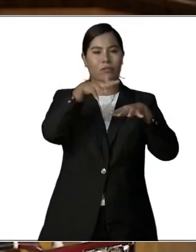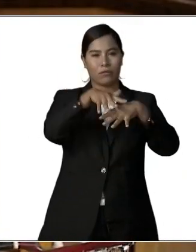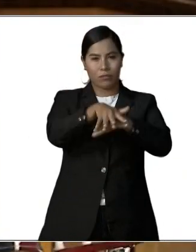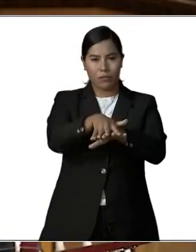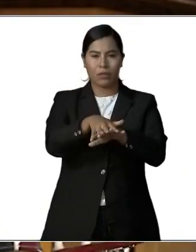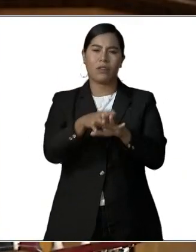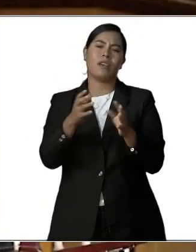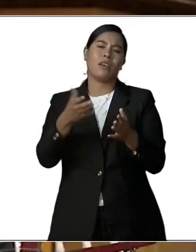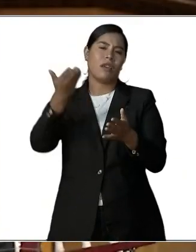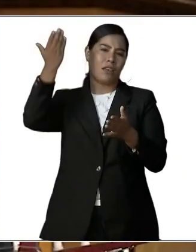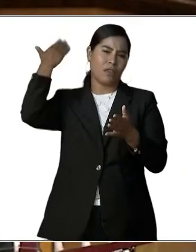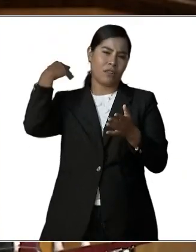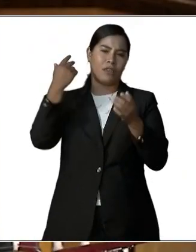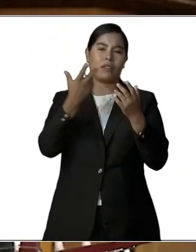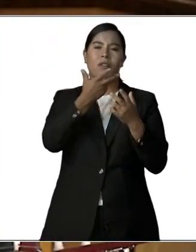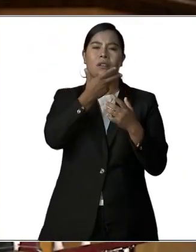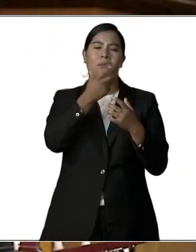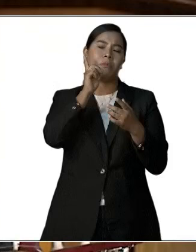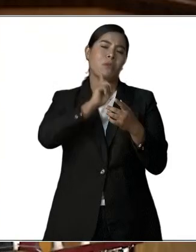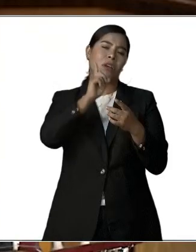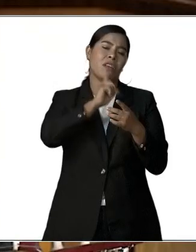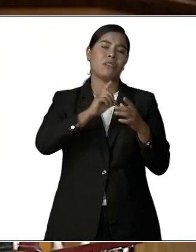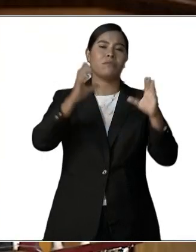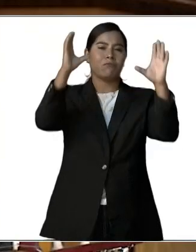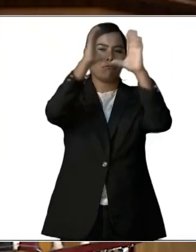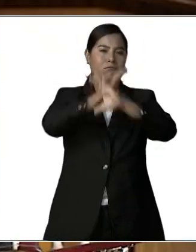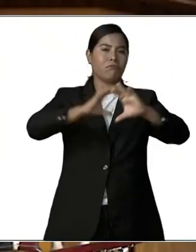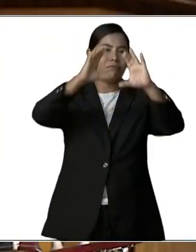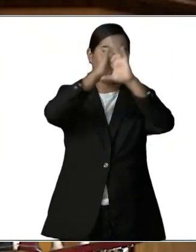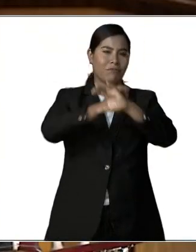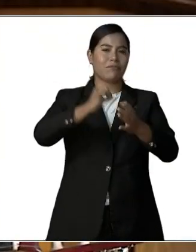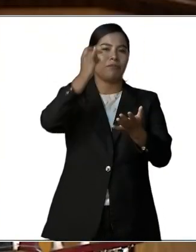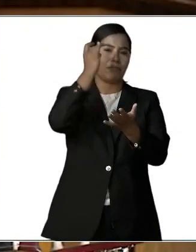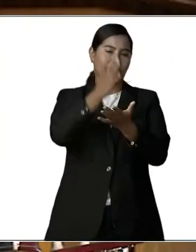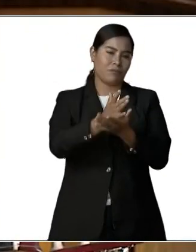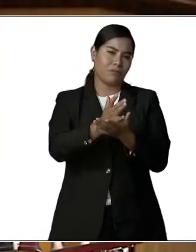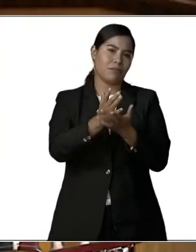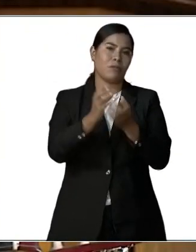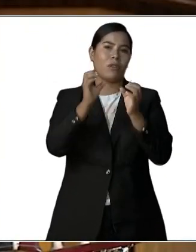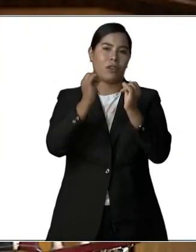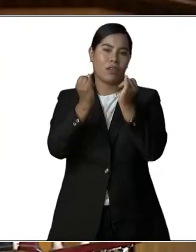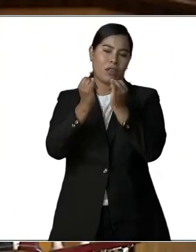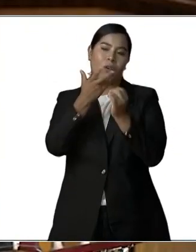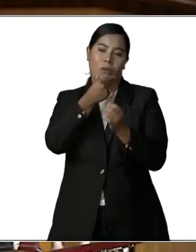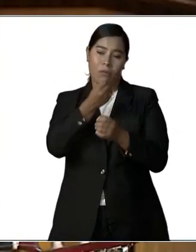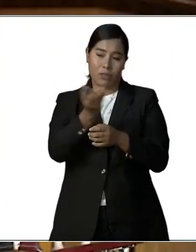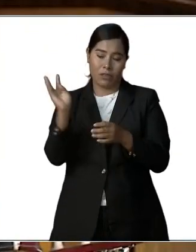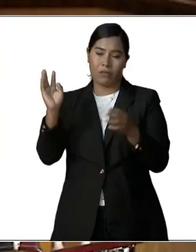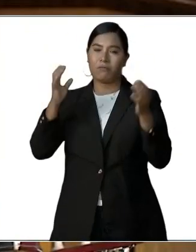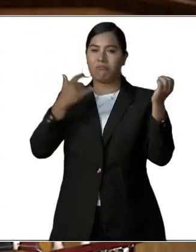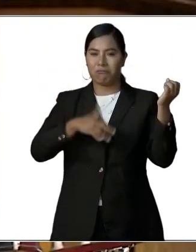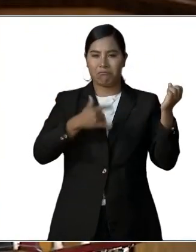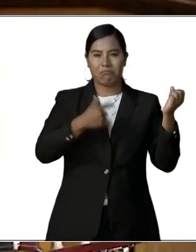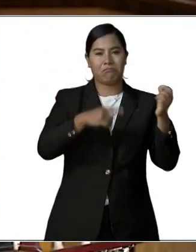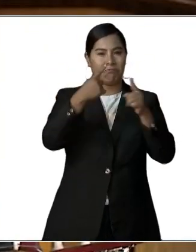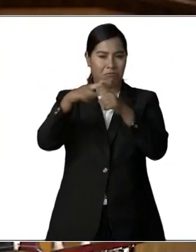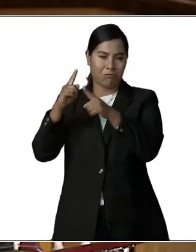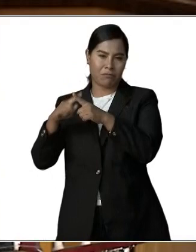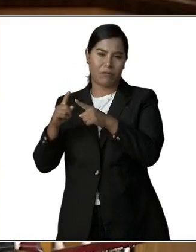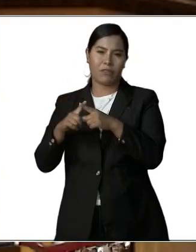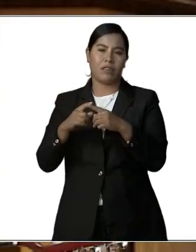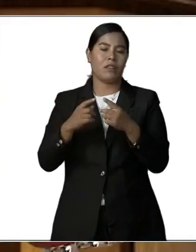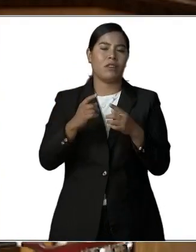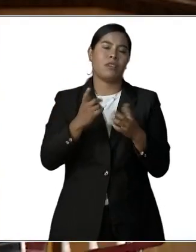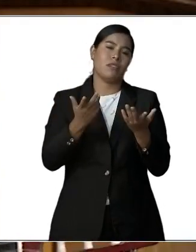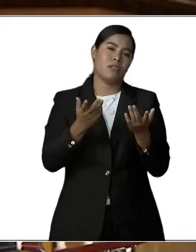solamente y los muchachos acompañaban y uno que empezó con la tradición decía, bueno, no, es que todos o la mayoría deben de